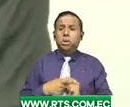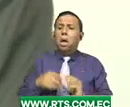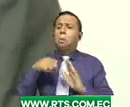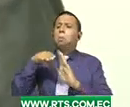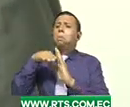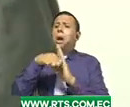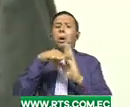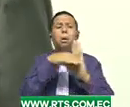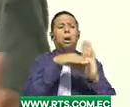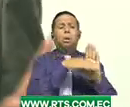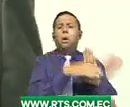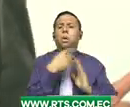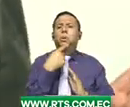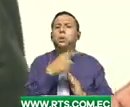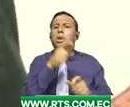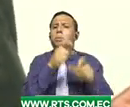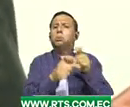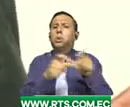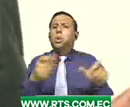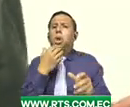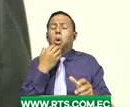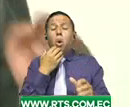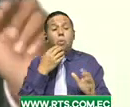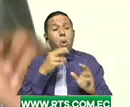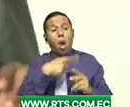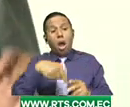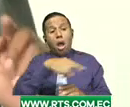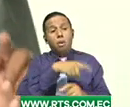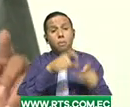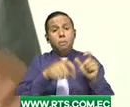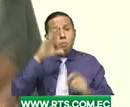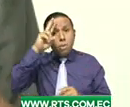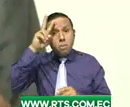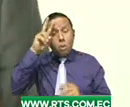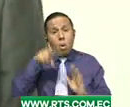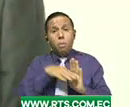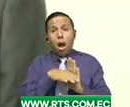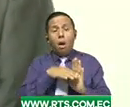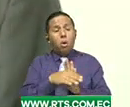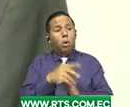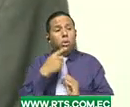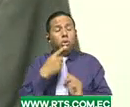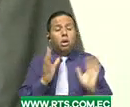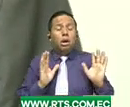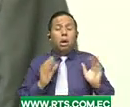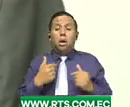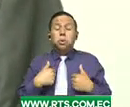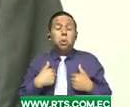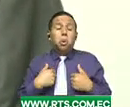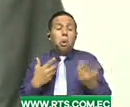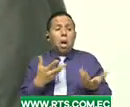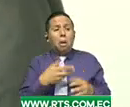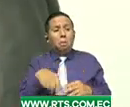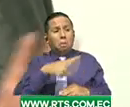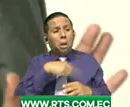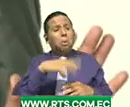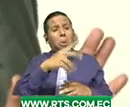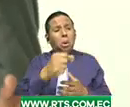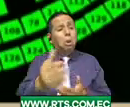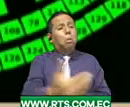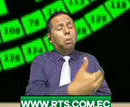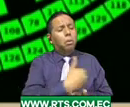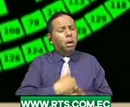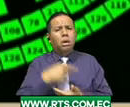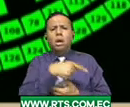cobraron a los clientes valores no permitidos por la ley. Y ella, cuando le dijimos qué hizo, nos dijo, le dije que devuelvan. Y con eso ya se quedó